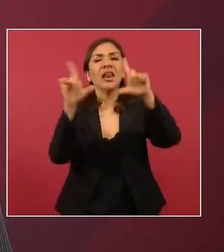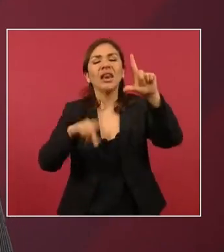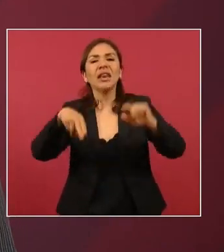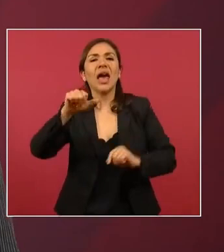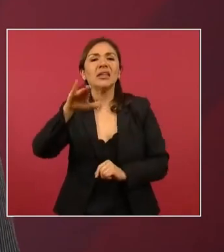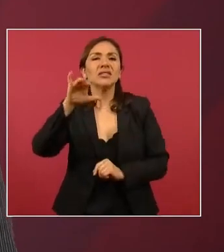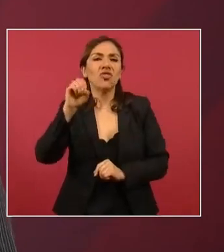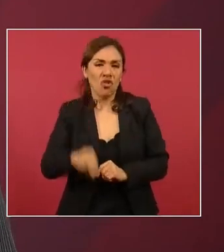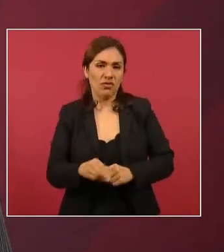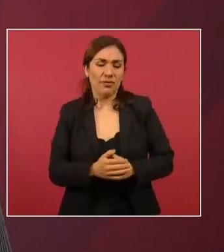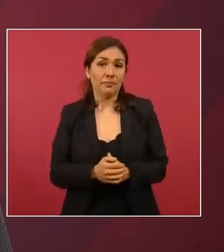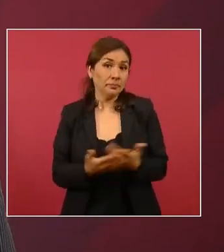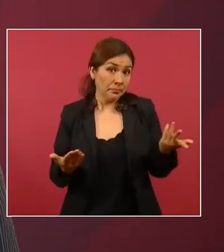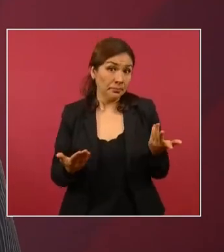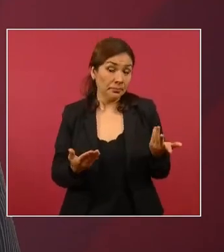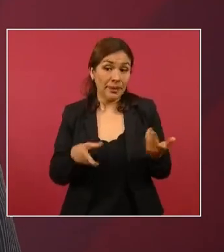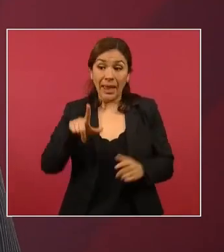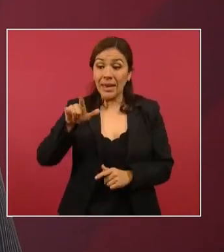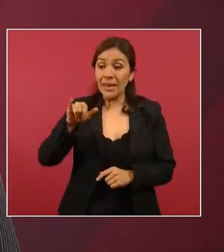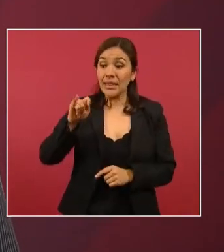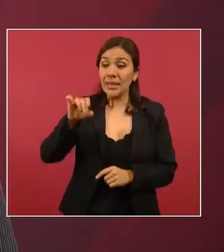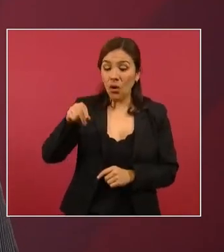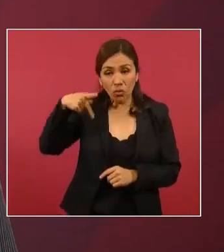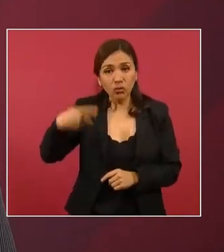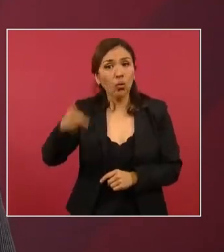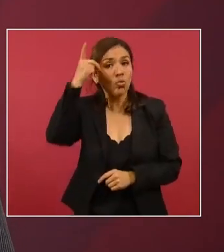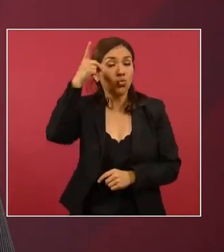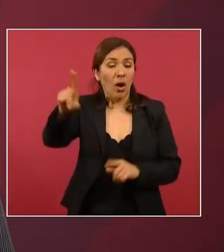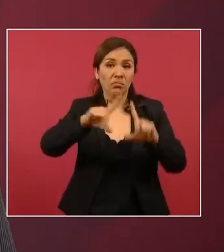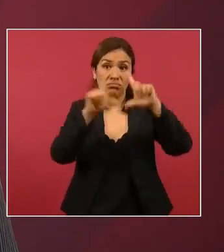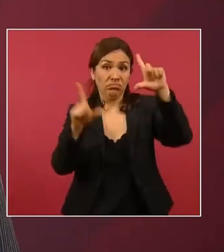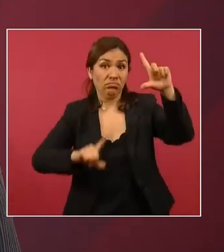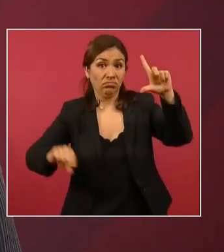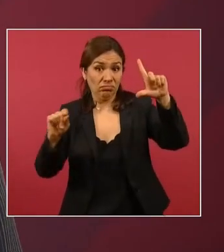Entonces, el litio es de la nación. Pero